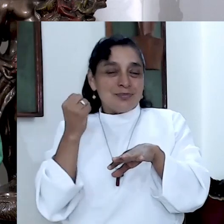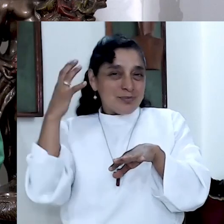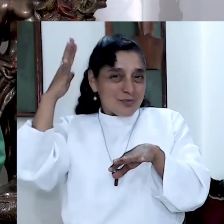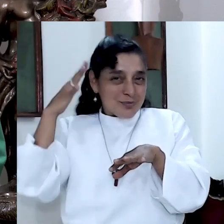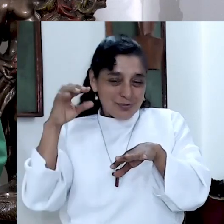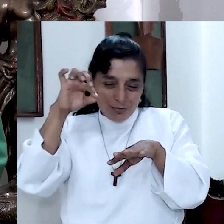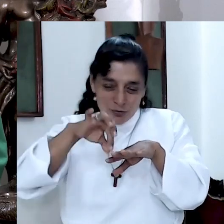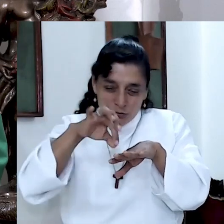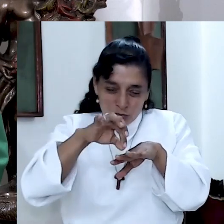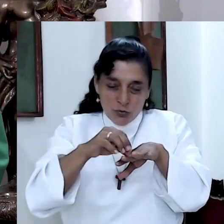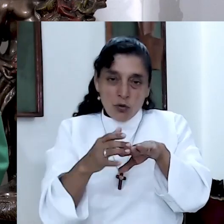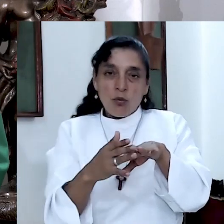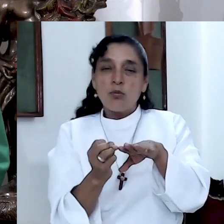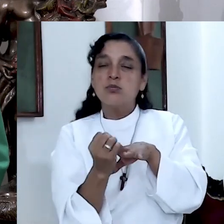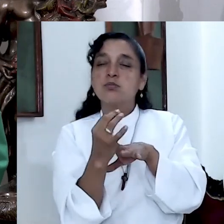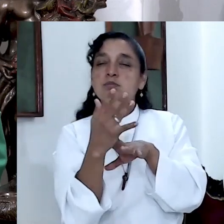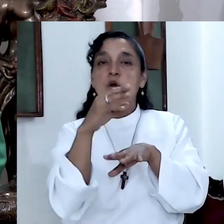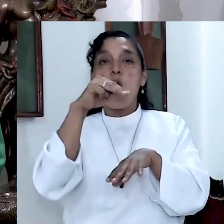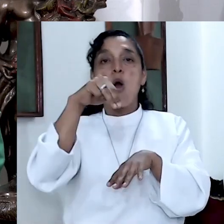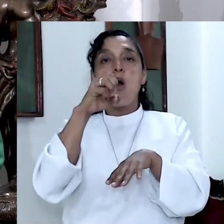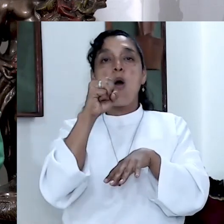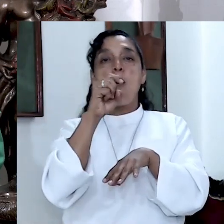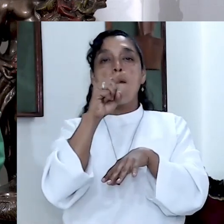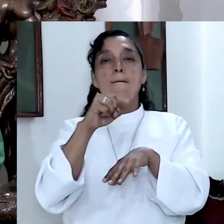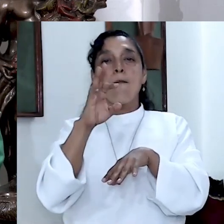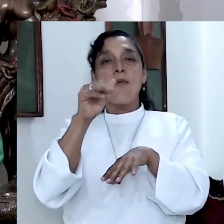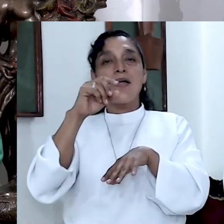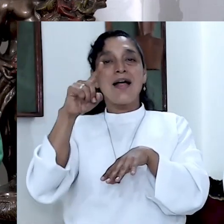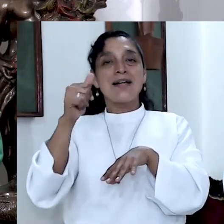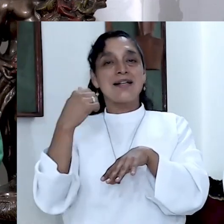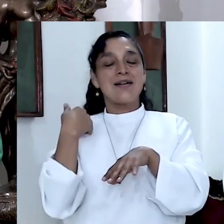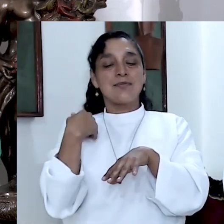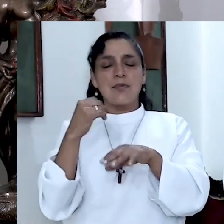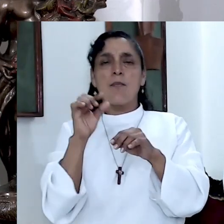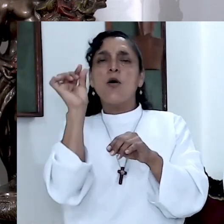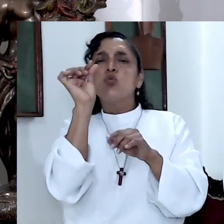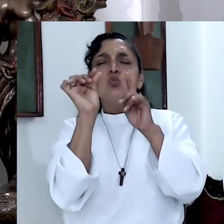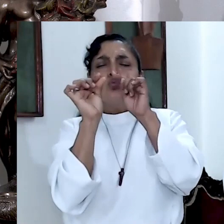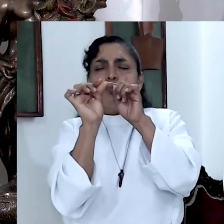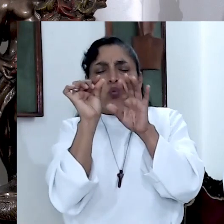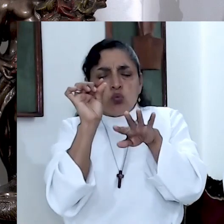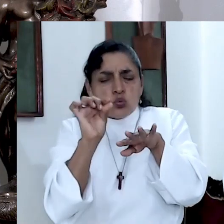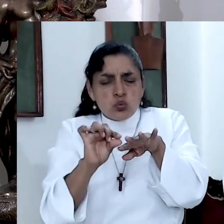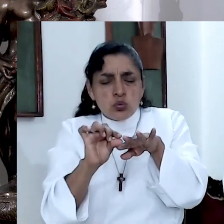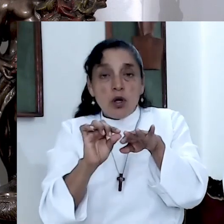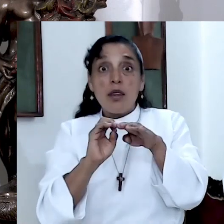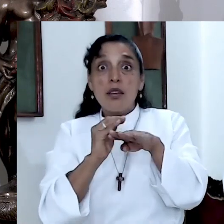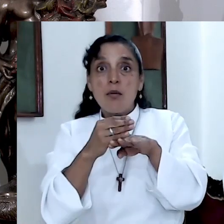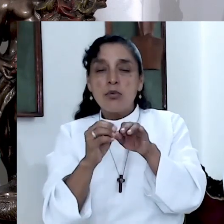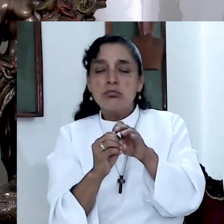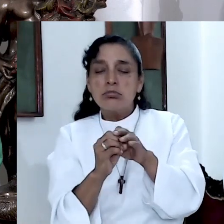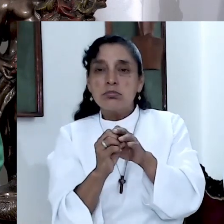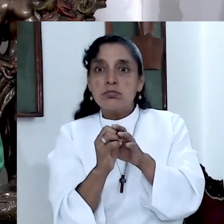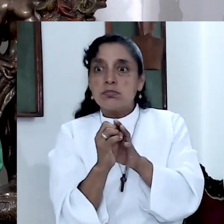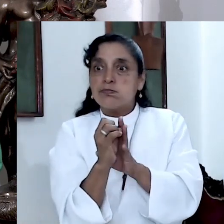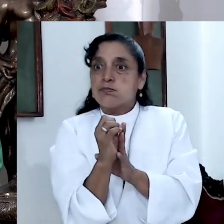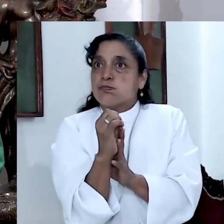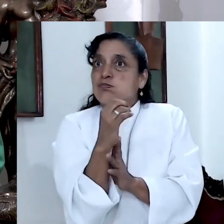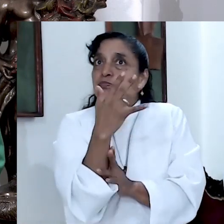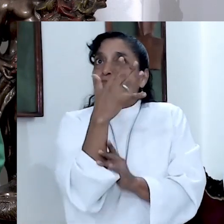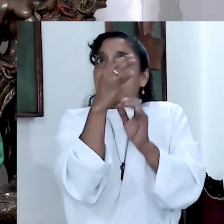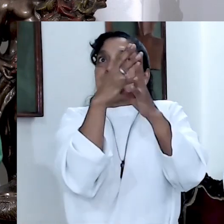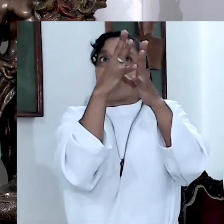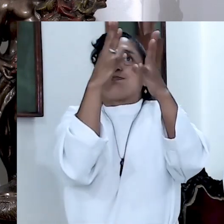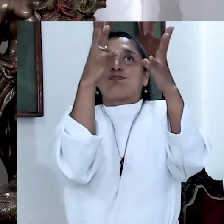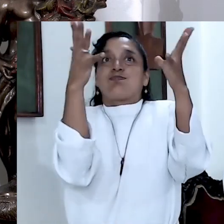huerto. Ciertamente es la más pequeña de todas las semillas, pero cuando crece llega a ser más grande que las